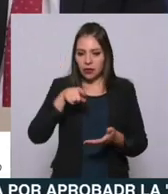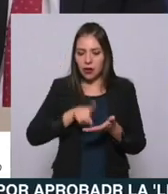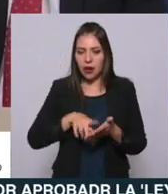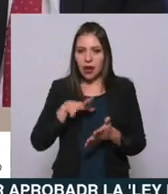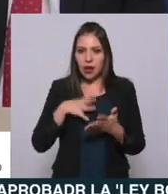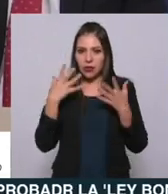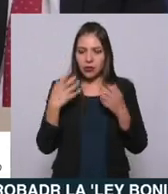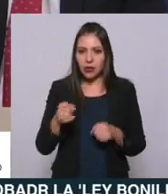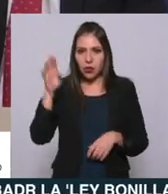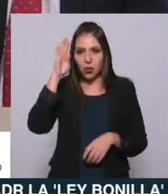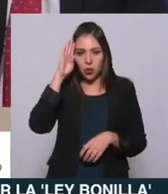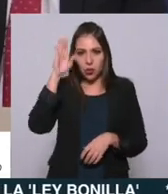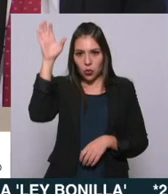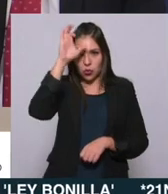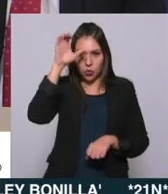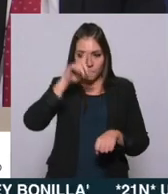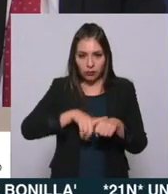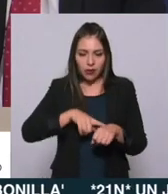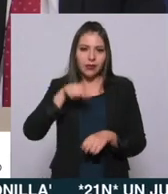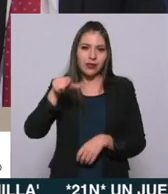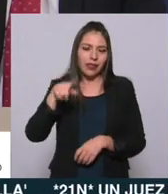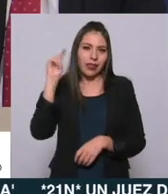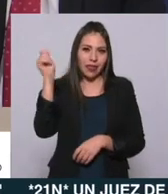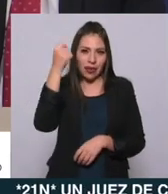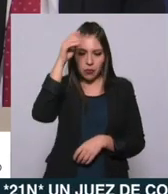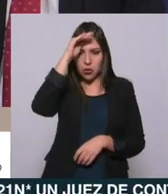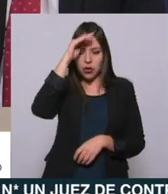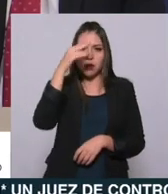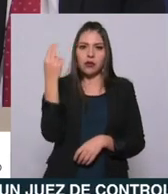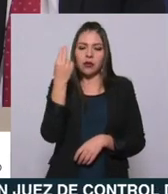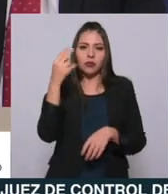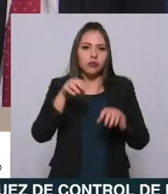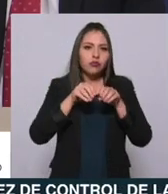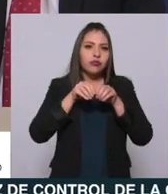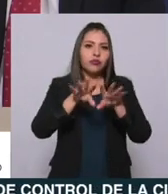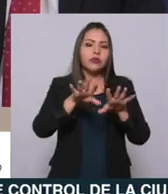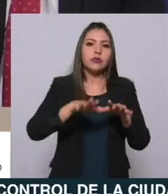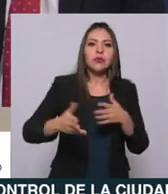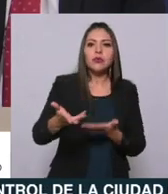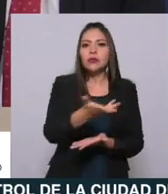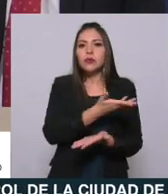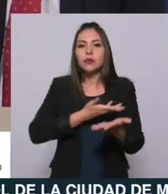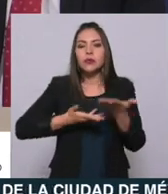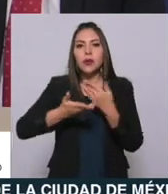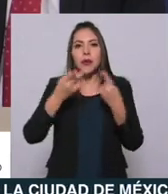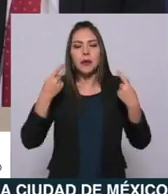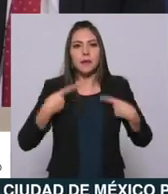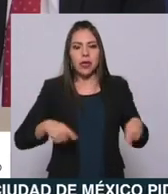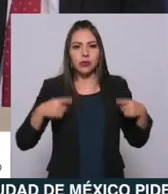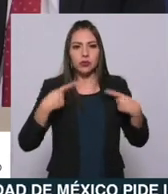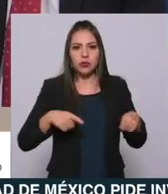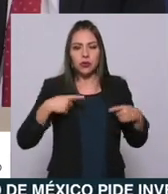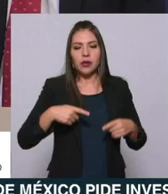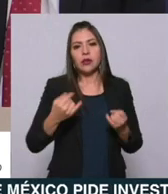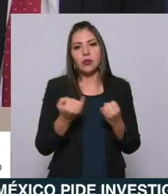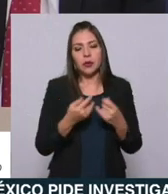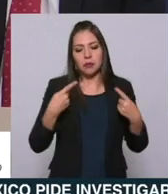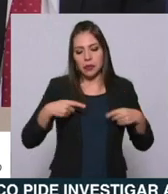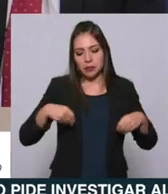tiene que compartir con la comunidad y muy en particular con la comunidad de la Ciudad de México, que es